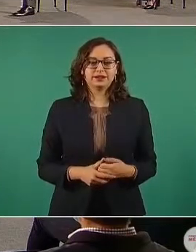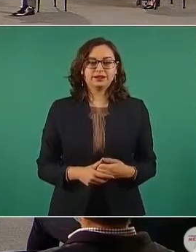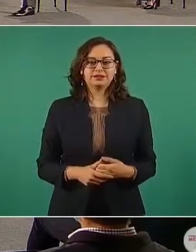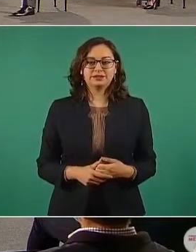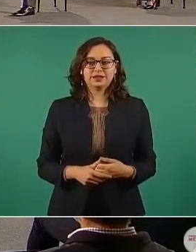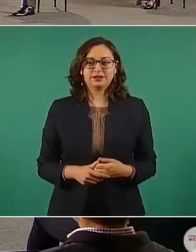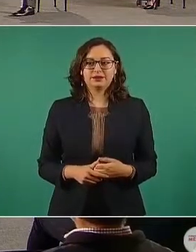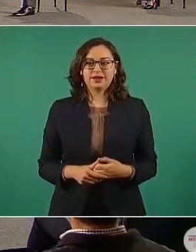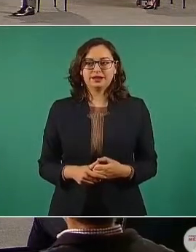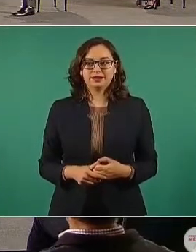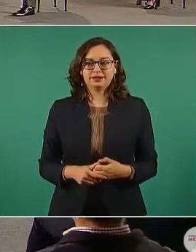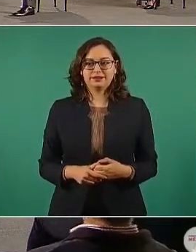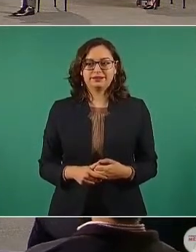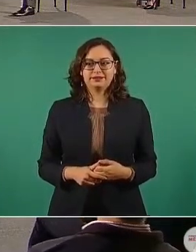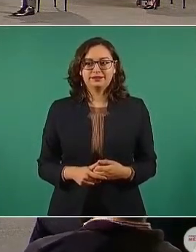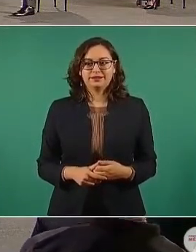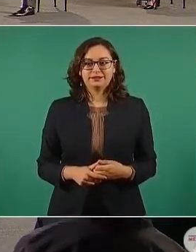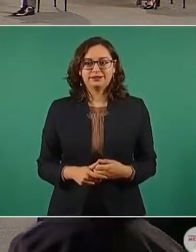Muy bien.